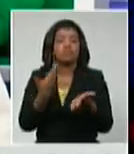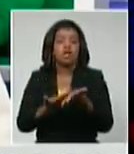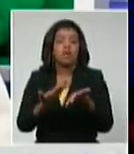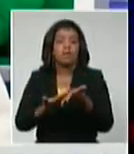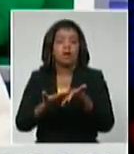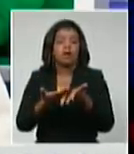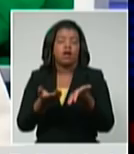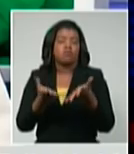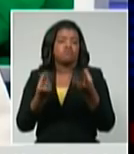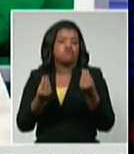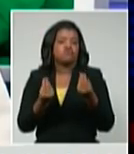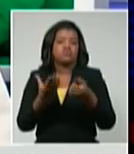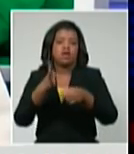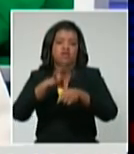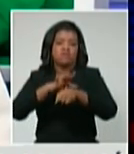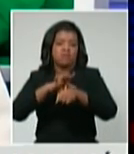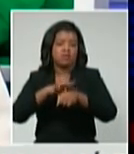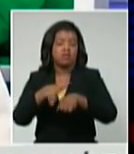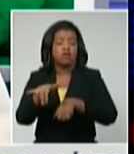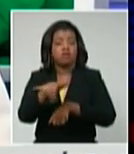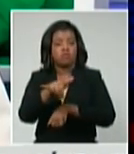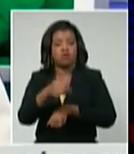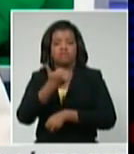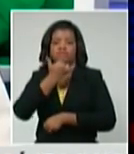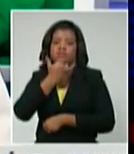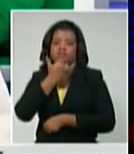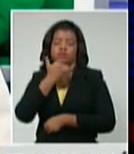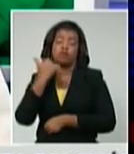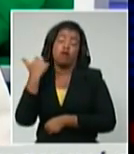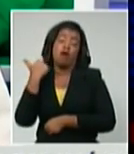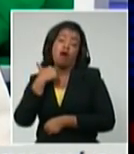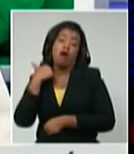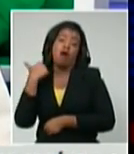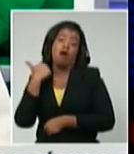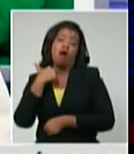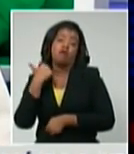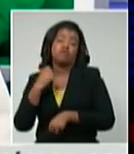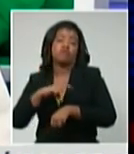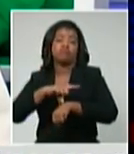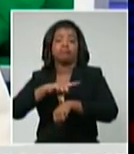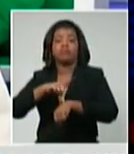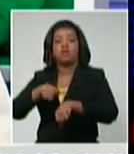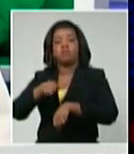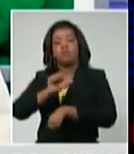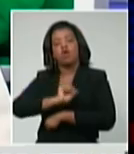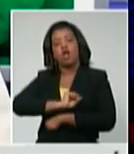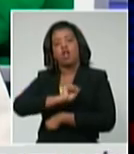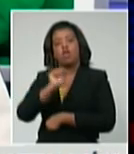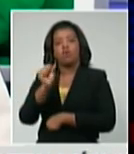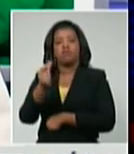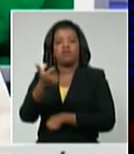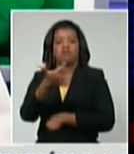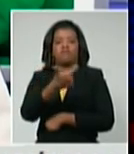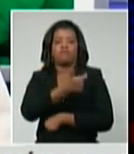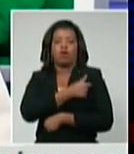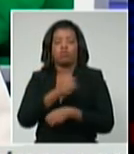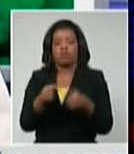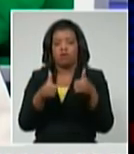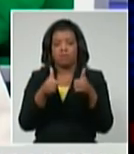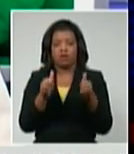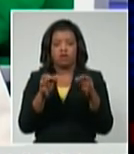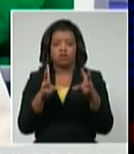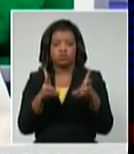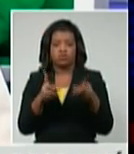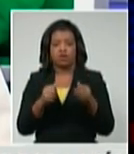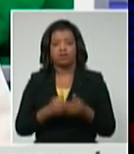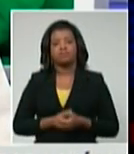muchas enfermedades transmisibles, los años que se demora en que se logre una vacuna efectiva. Y a pesar de